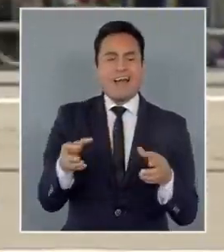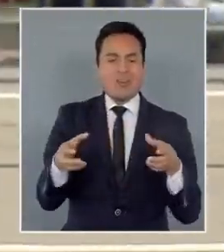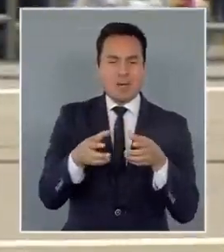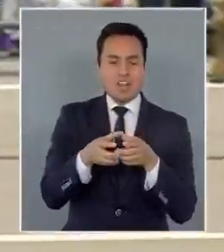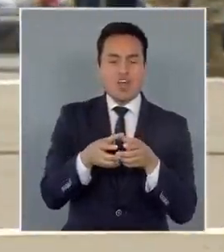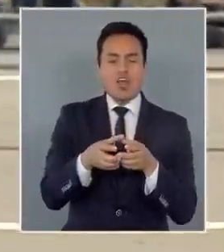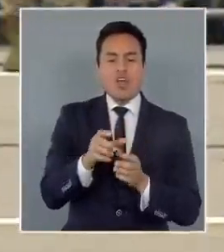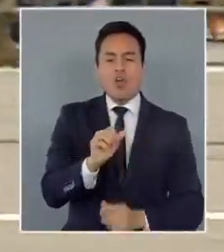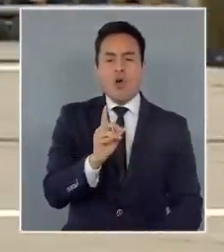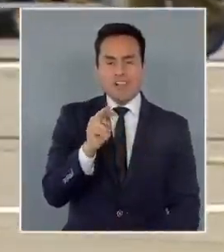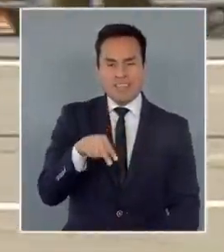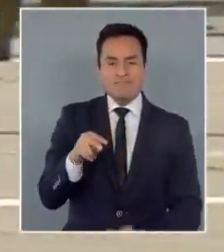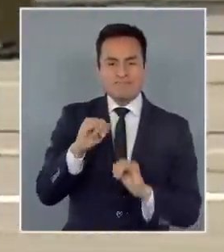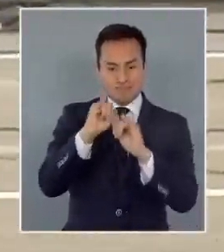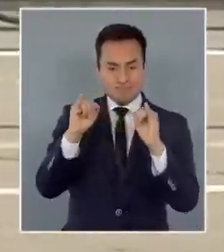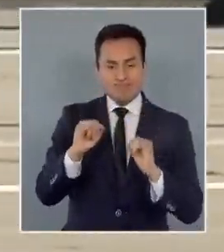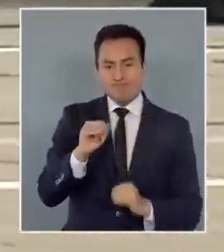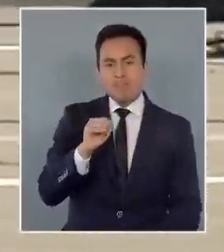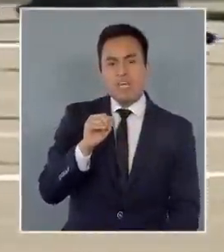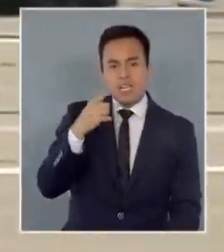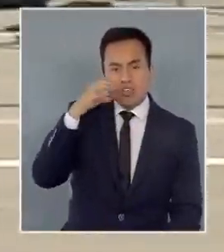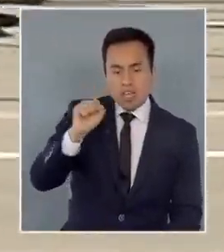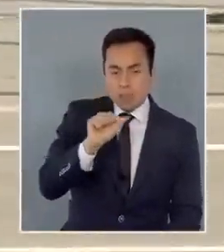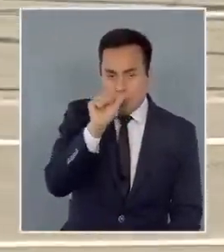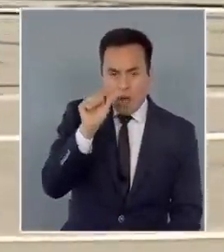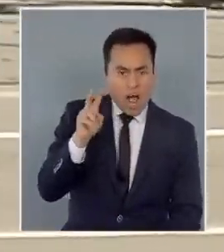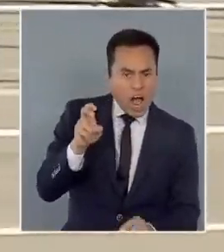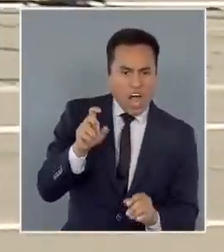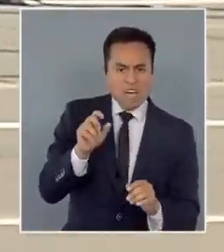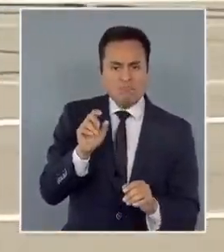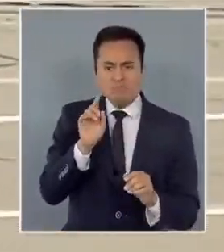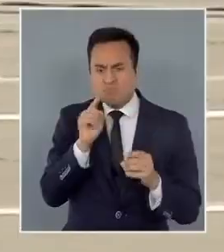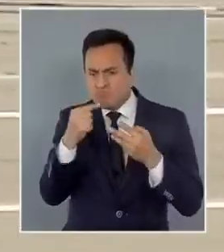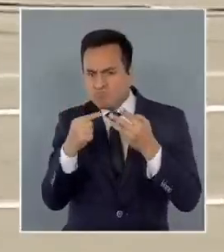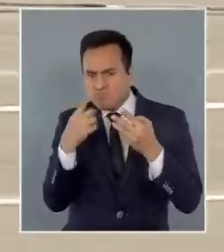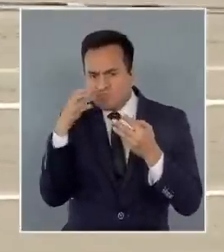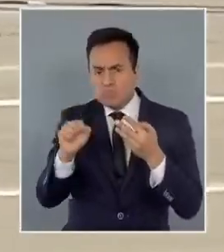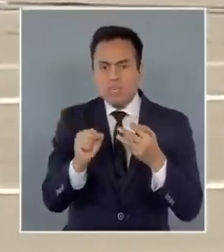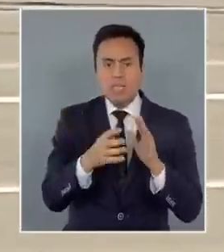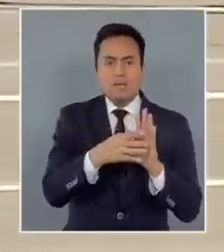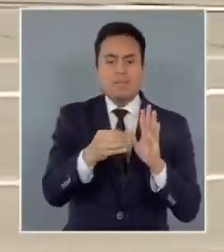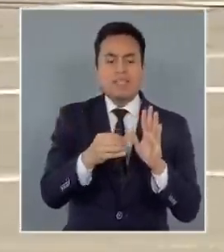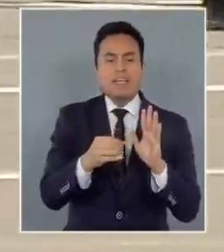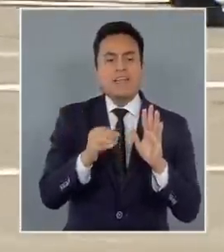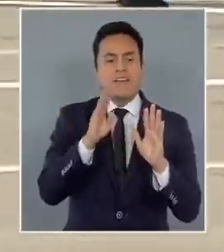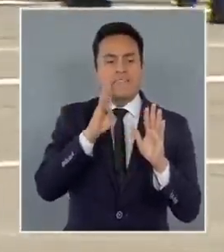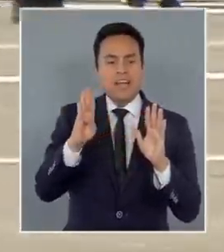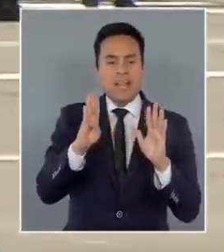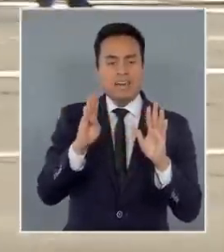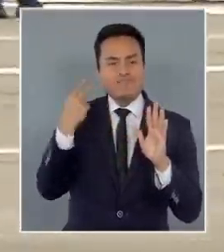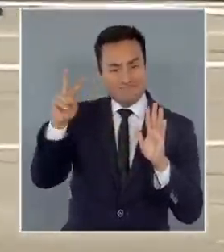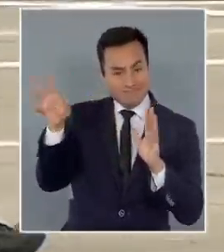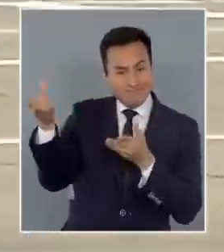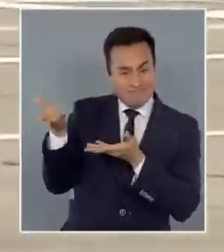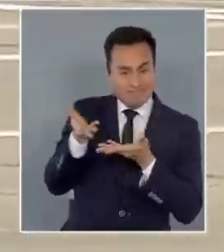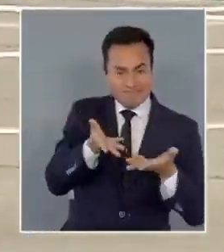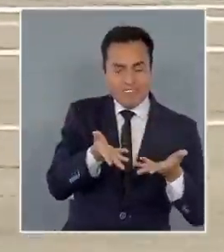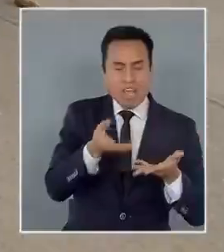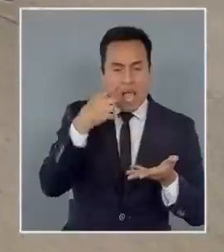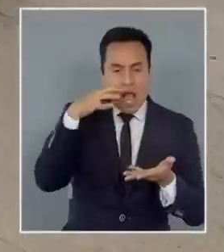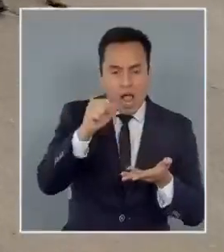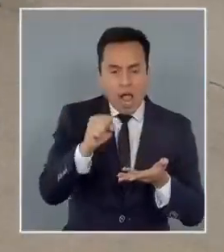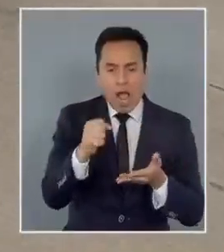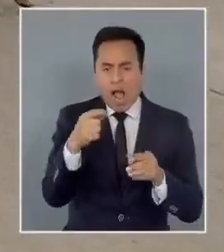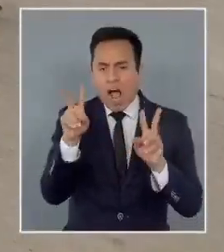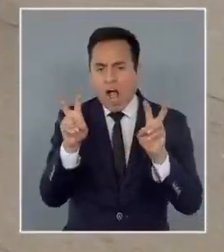escuadrón de Golden Retriever, detectores de droga y estupefacientes, ejemplares de la raza belga Malinois, que ayudan en la detección